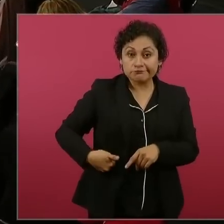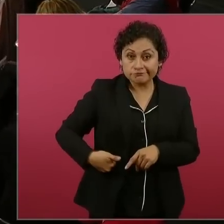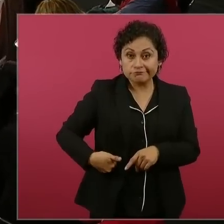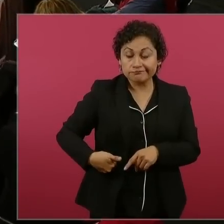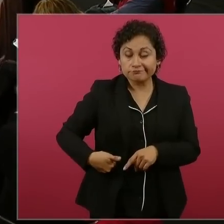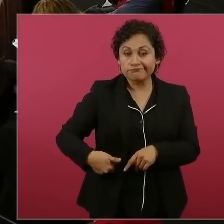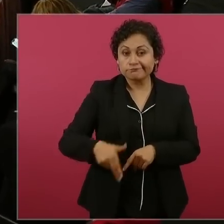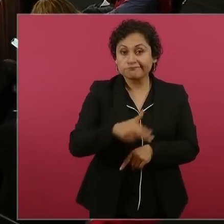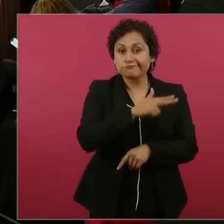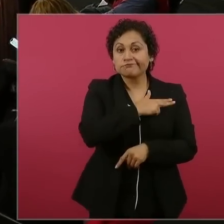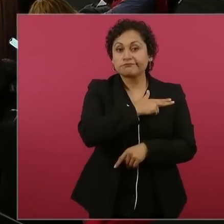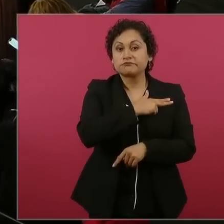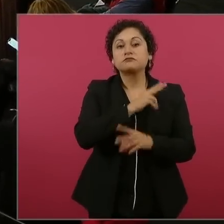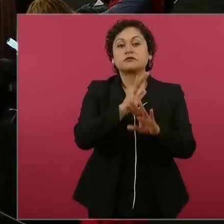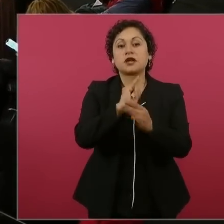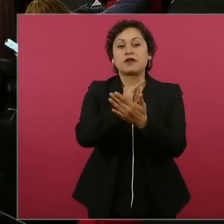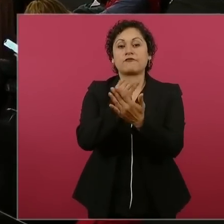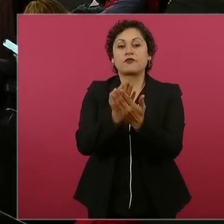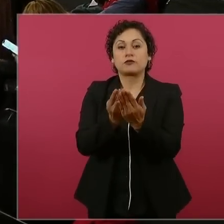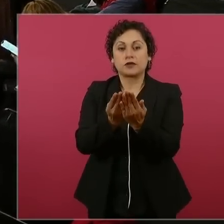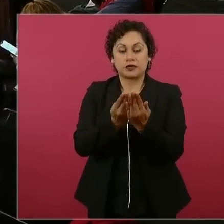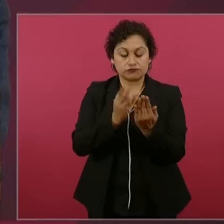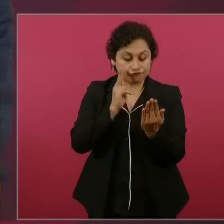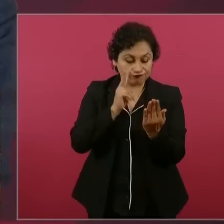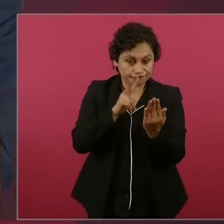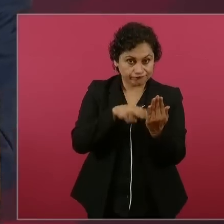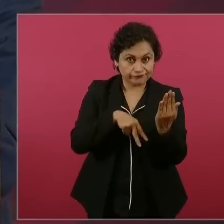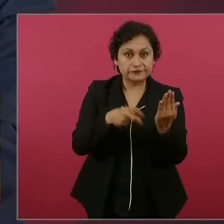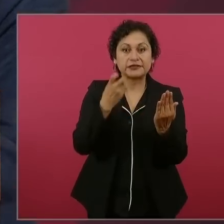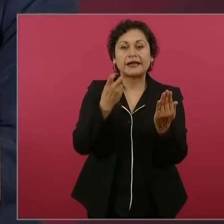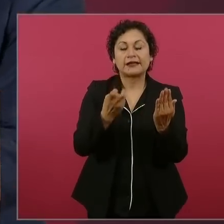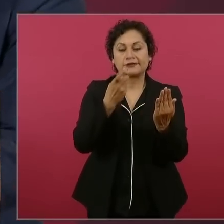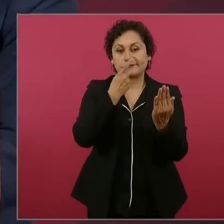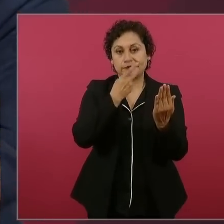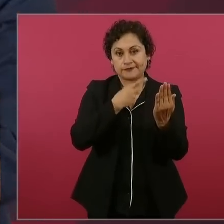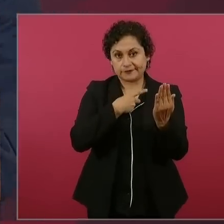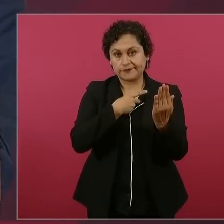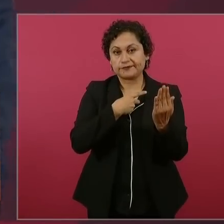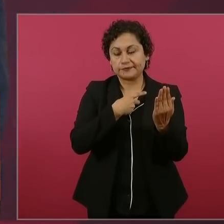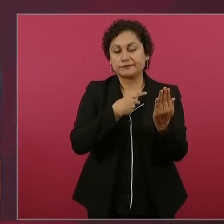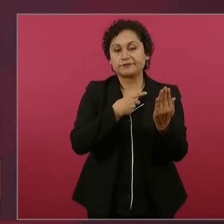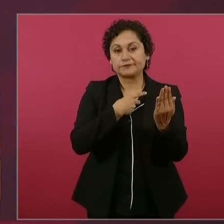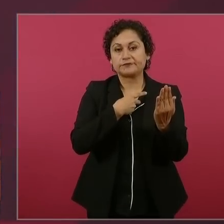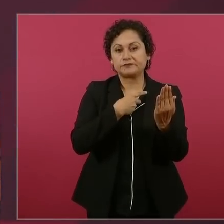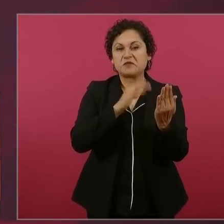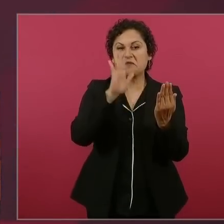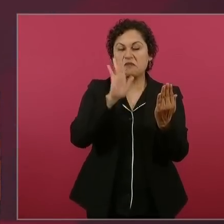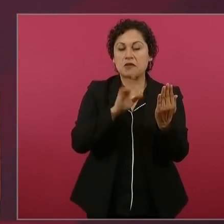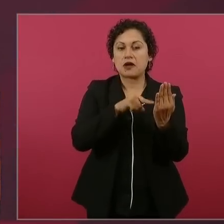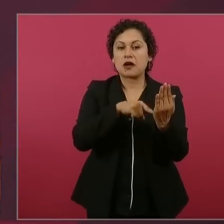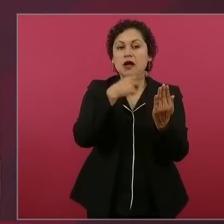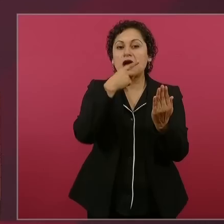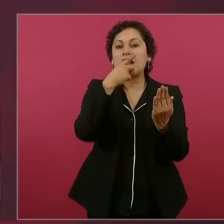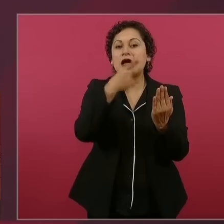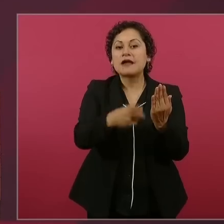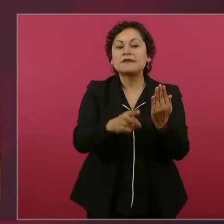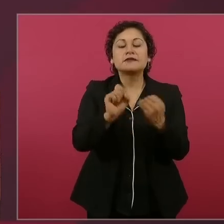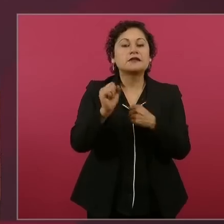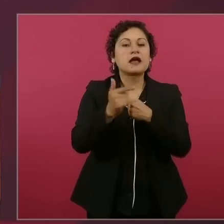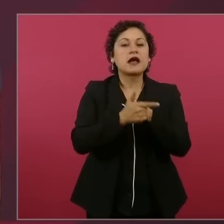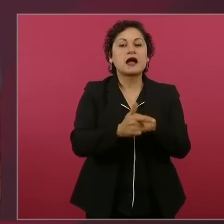De acuerdo a los informes que nos presentaron hoy, se trató de un asalto. Ya se